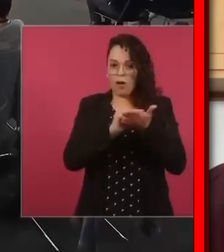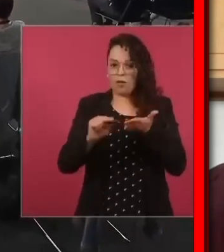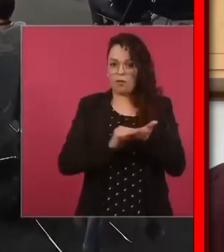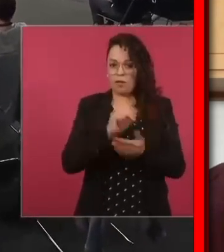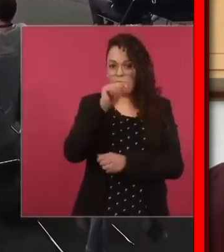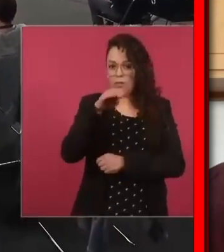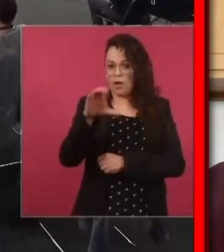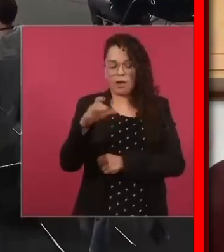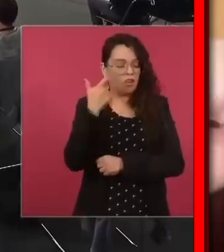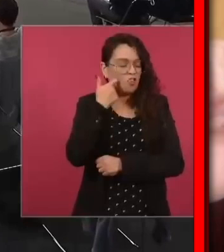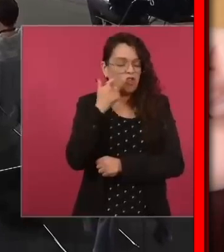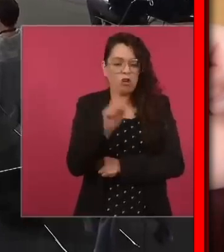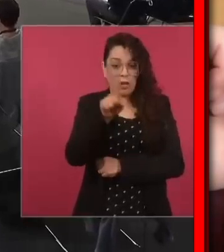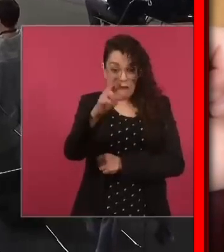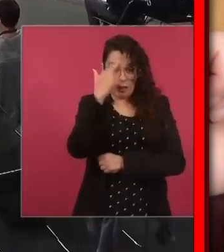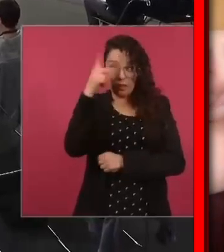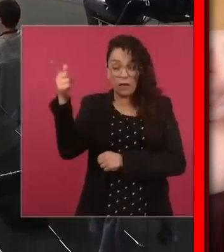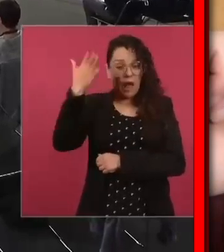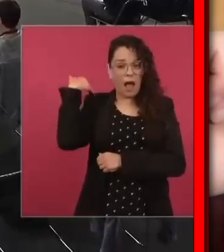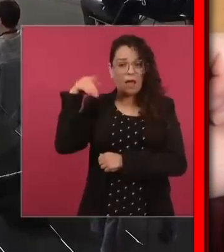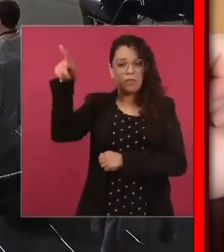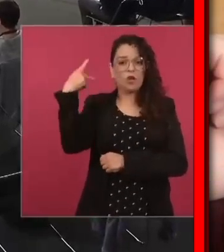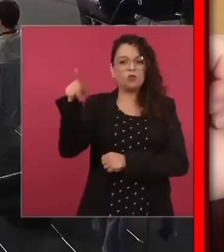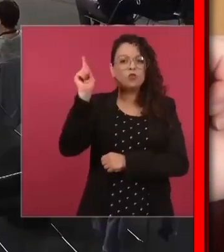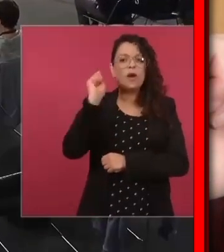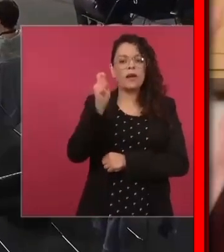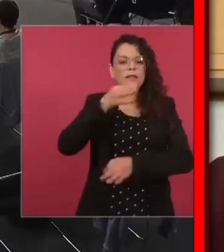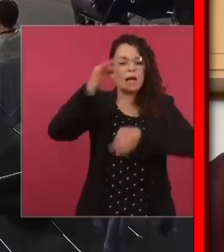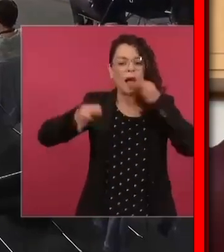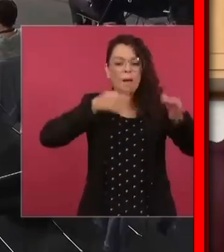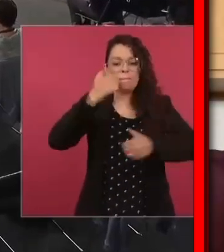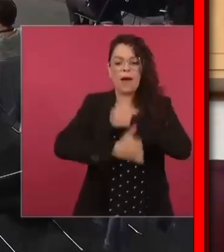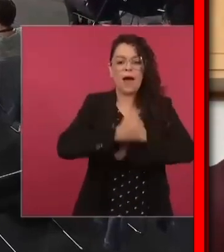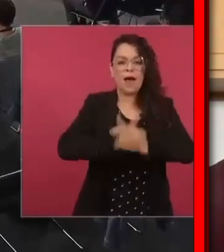si se acuerdan, en su campaña lo que buscaba era cerrar